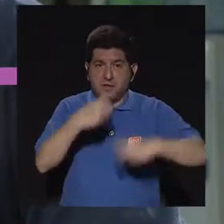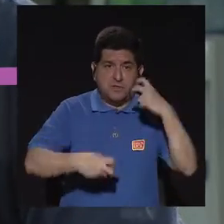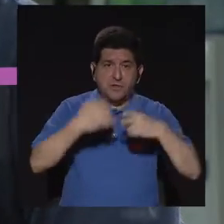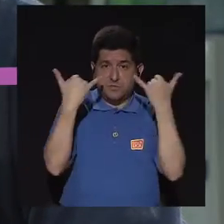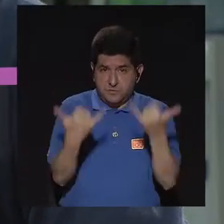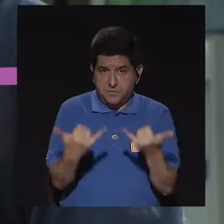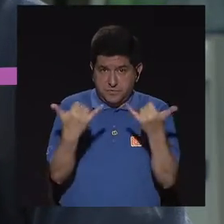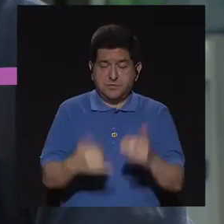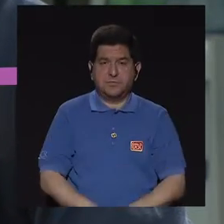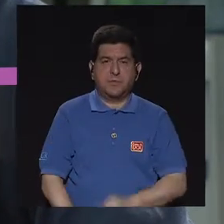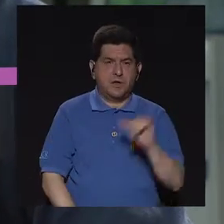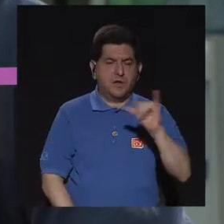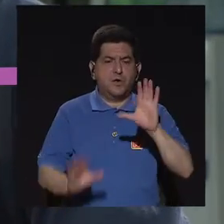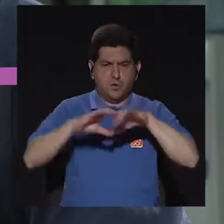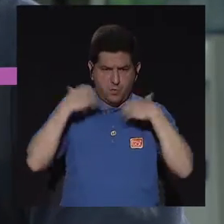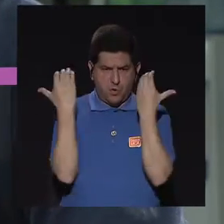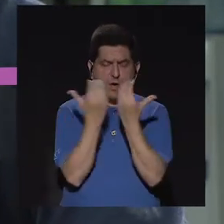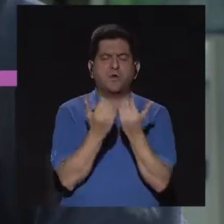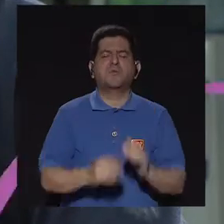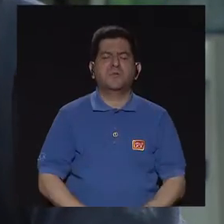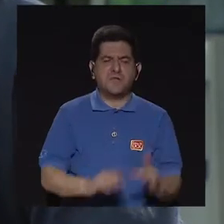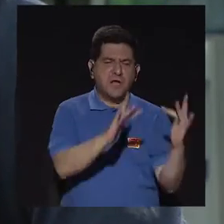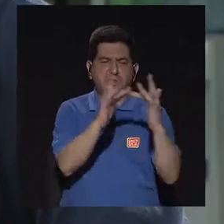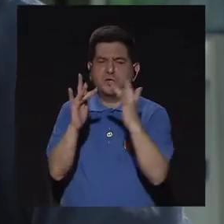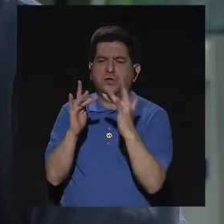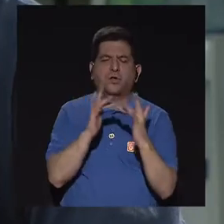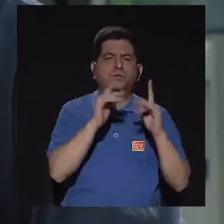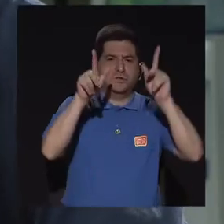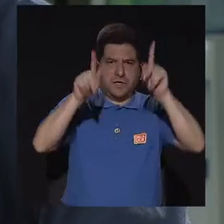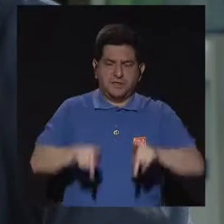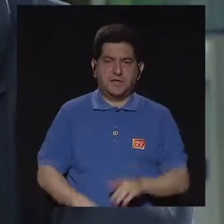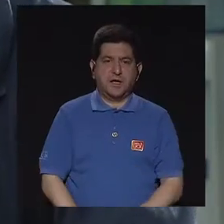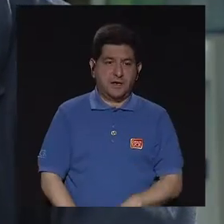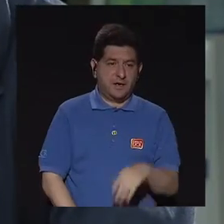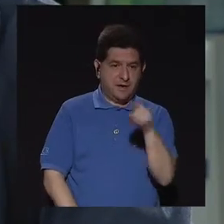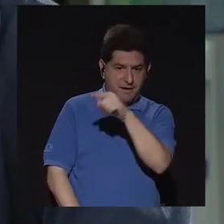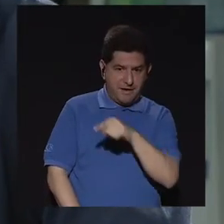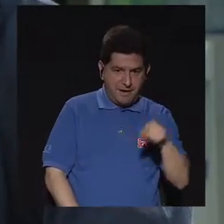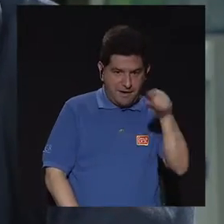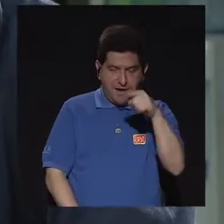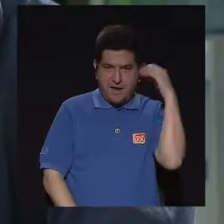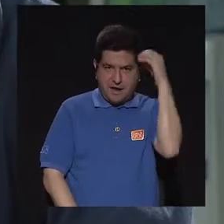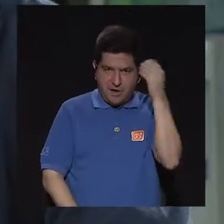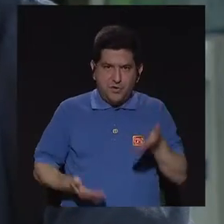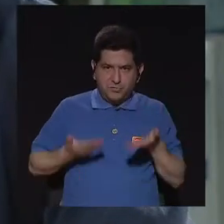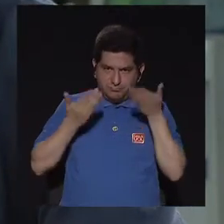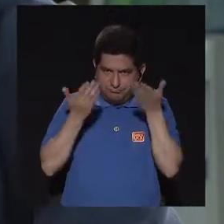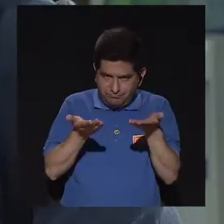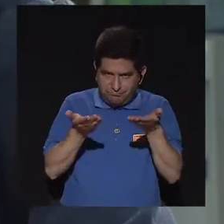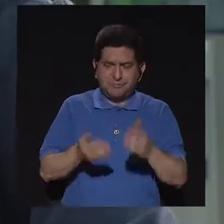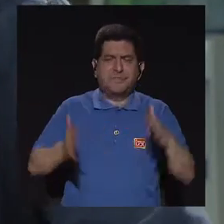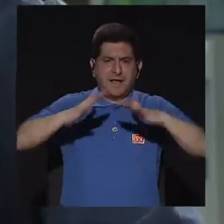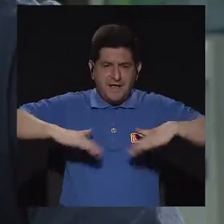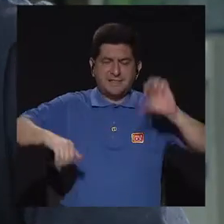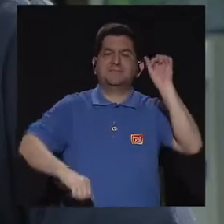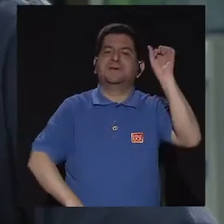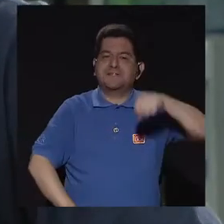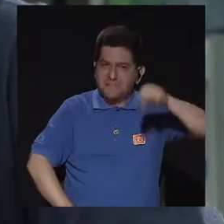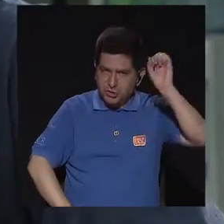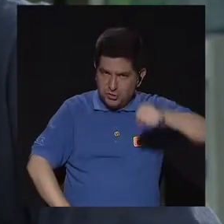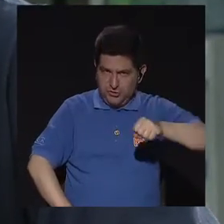problemas que tenemos. También los comités tienen que acercarse un poco más a los jóvenes para que ellos puedan dar como la opinión. Entonces, yo creo que sí hay como espacios,